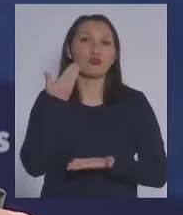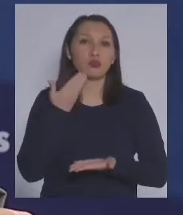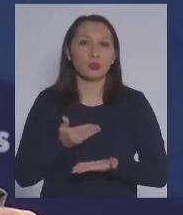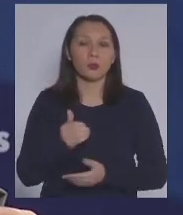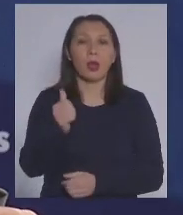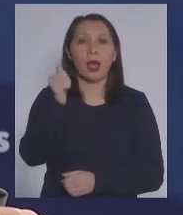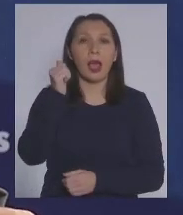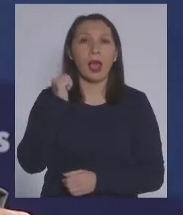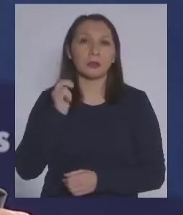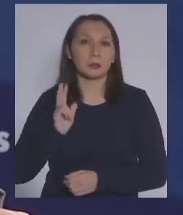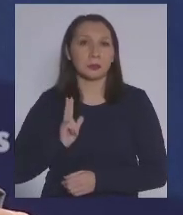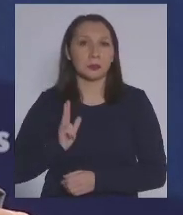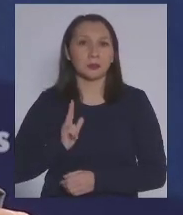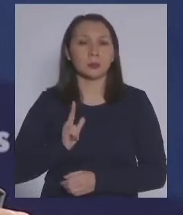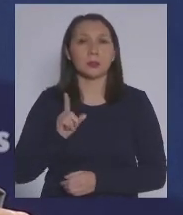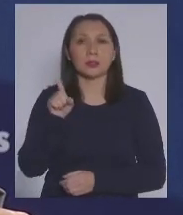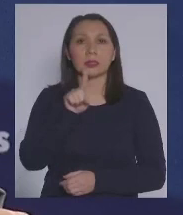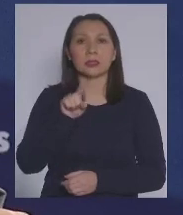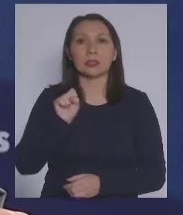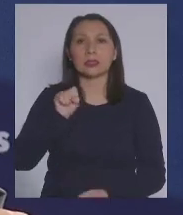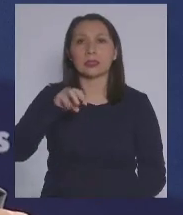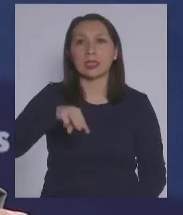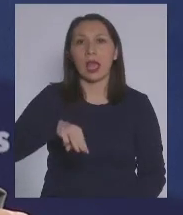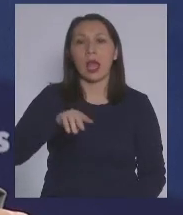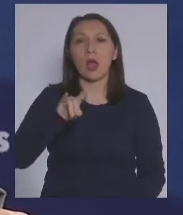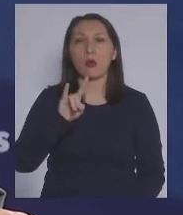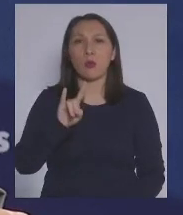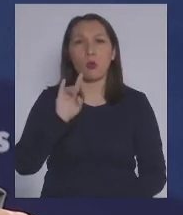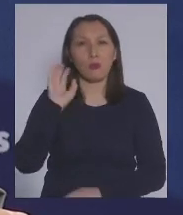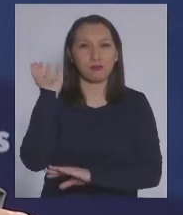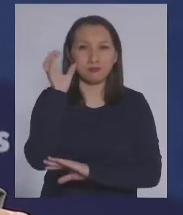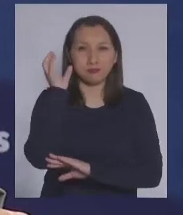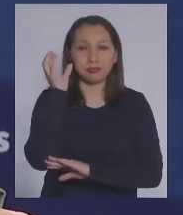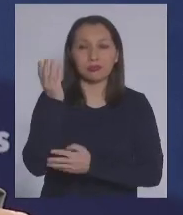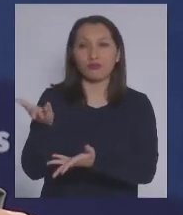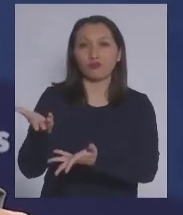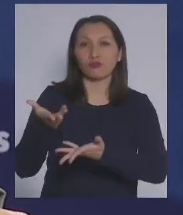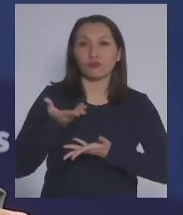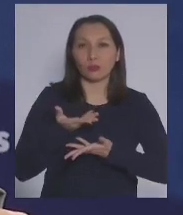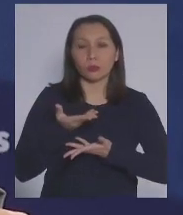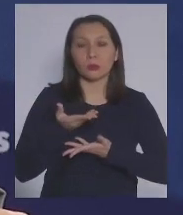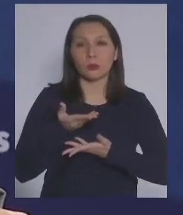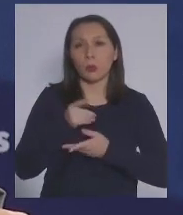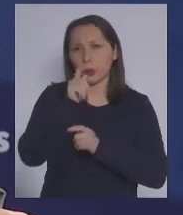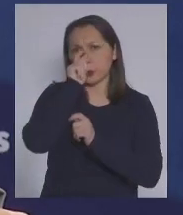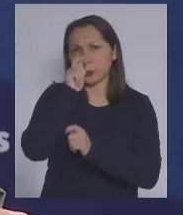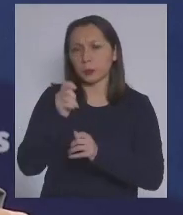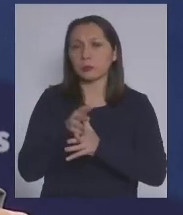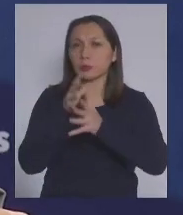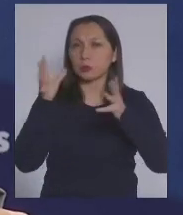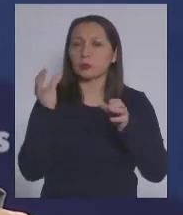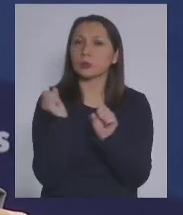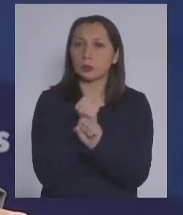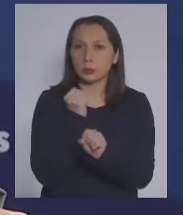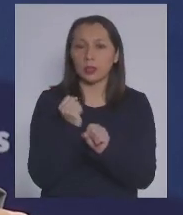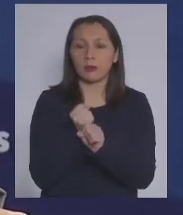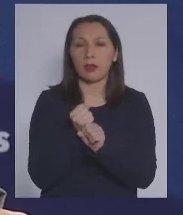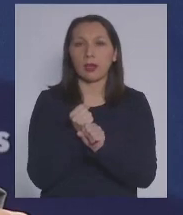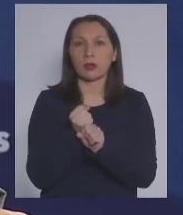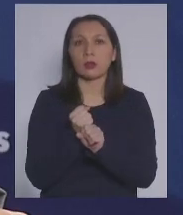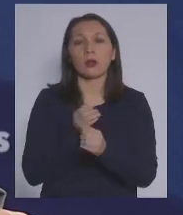ayer amablemente el samur a quien es reconocido por su gran labor